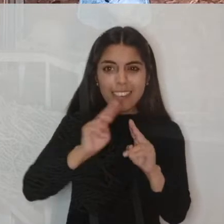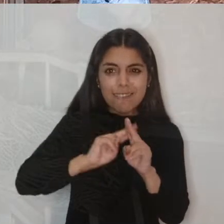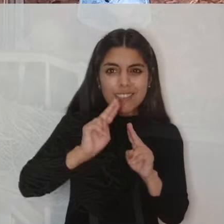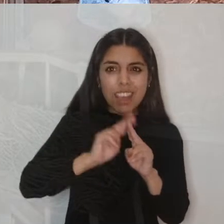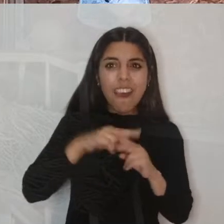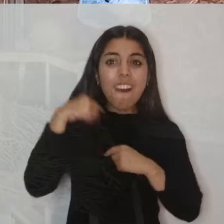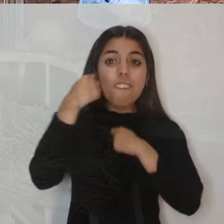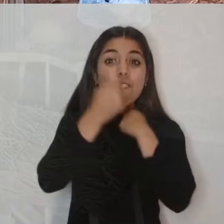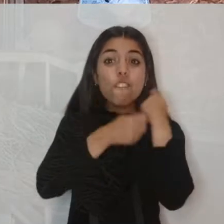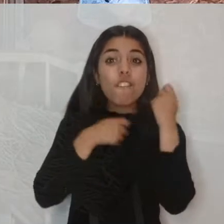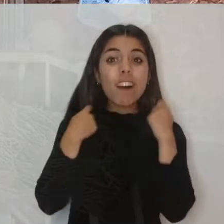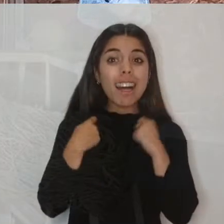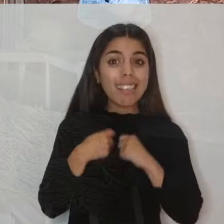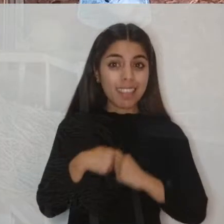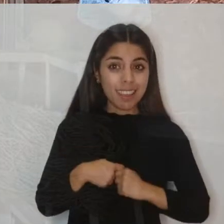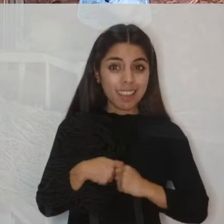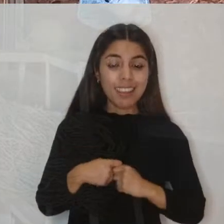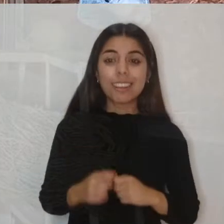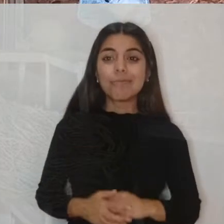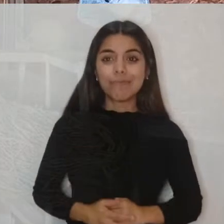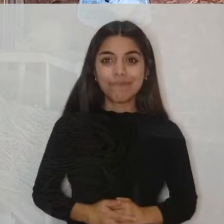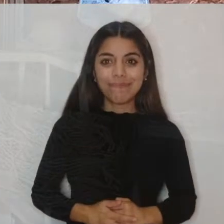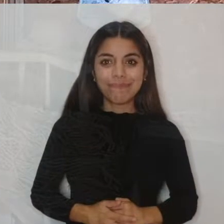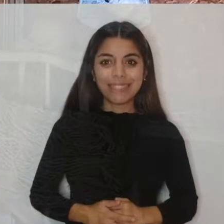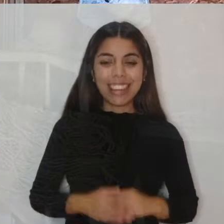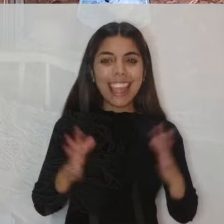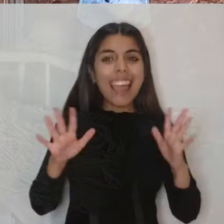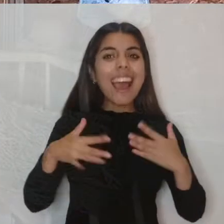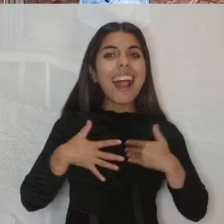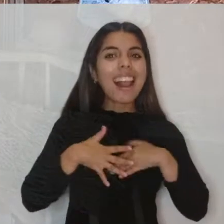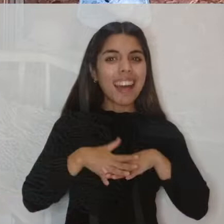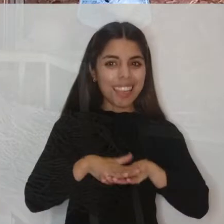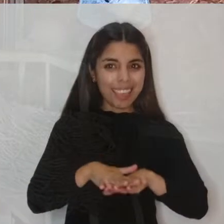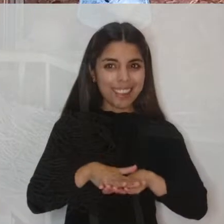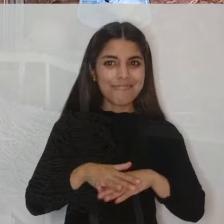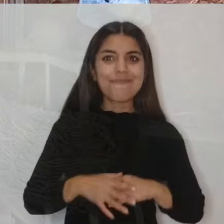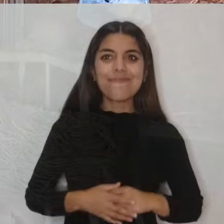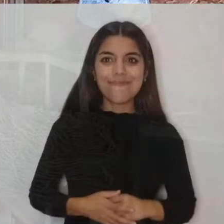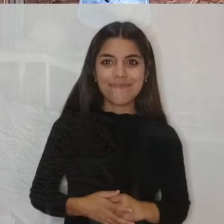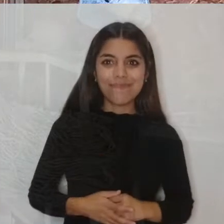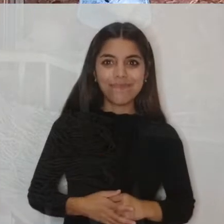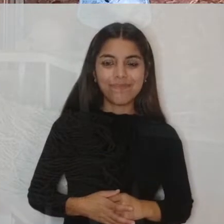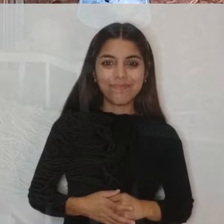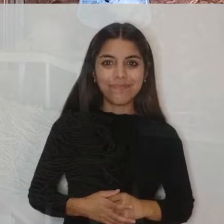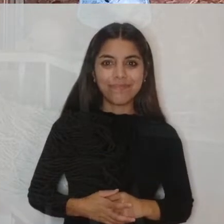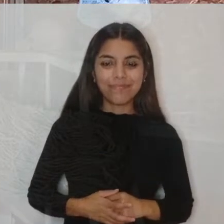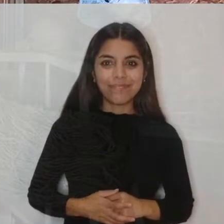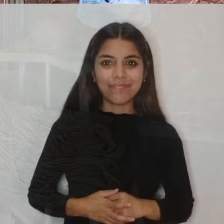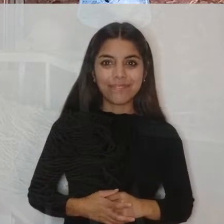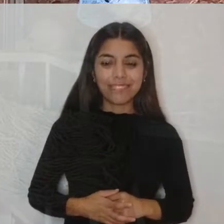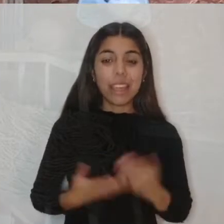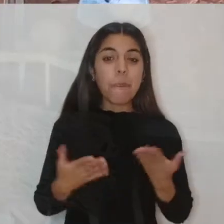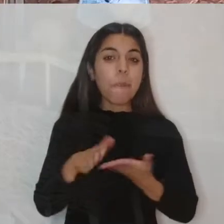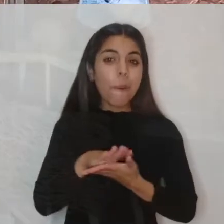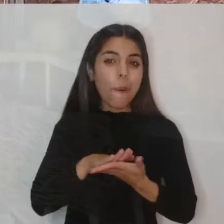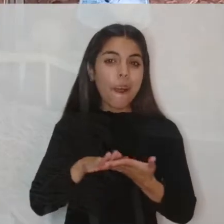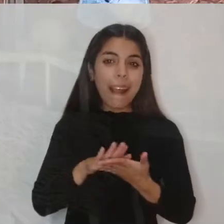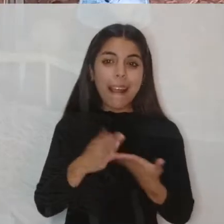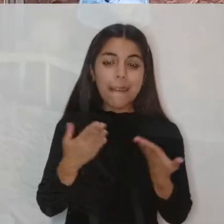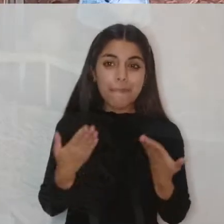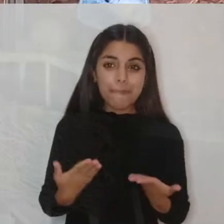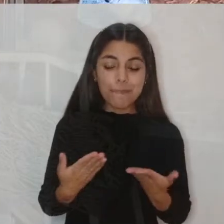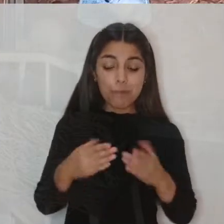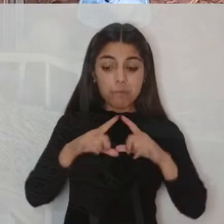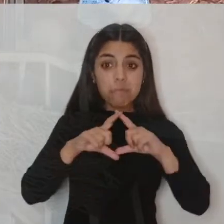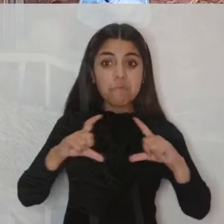caladitas que hago. ¿Bufandas caladas? Sí, que son este cuánto hay. Por ejemplo, para este